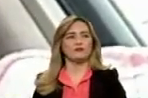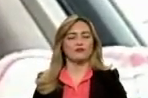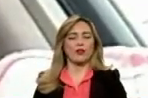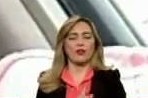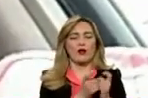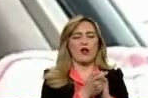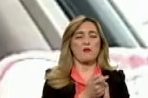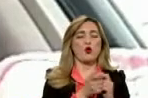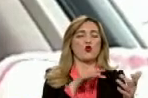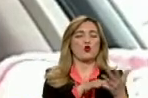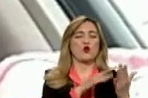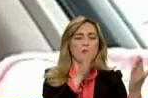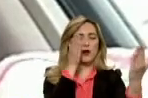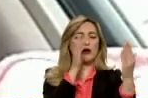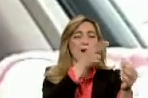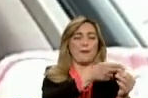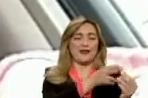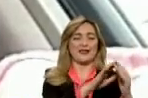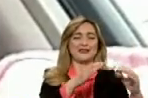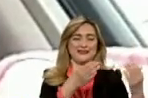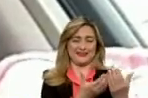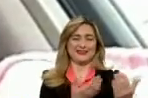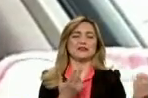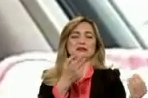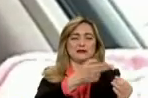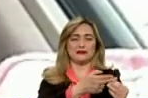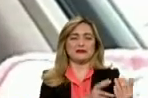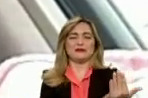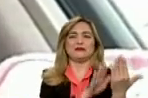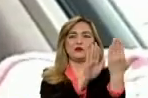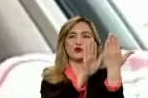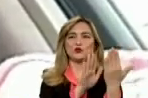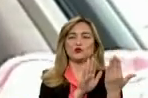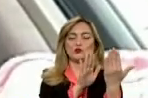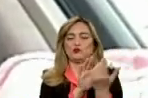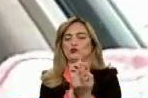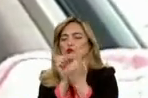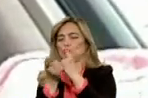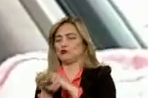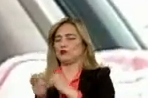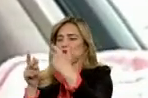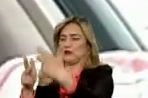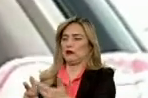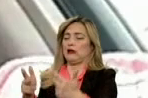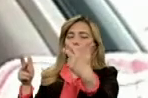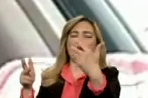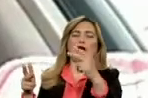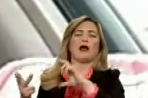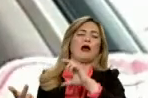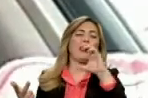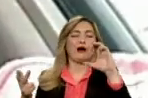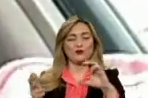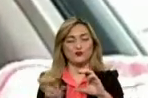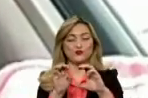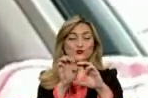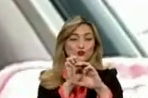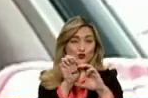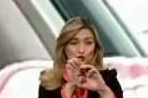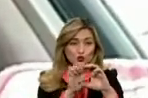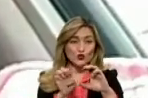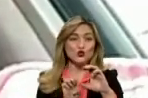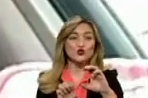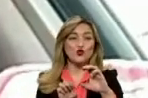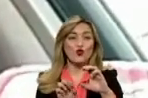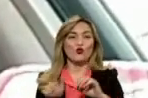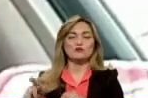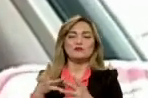cierto?, de un aprendizaje en vivo a un aprendizaje a través de Zoom. Y eso, obviamente, la calidad es muy diferente, sobre